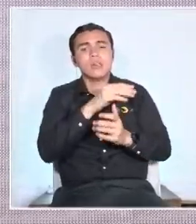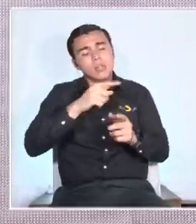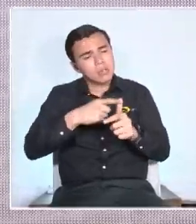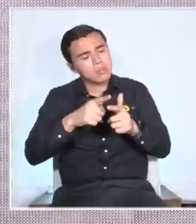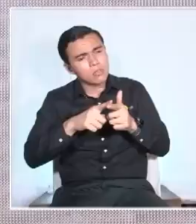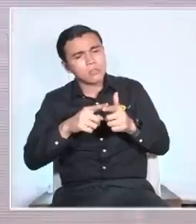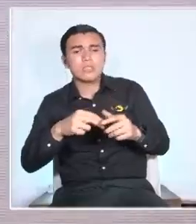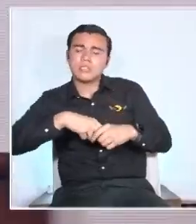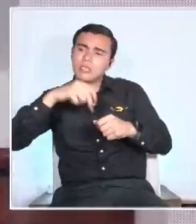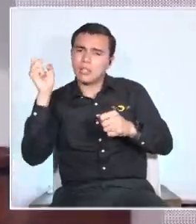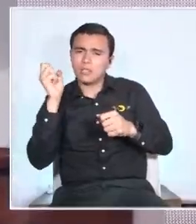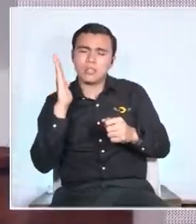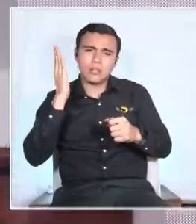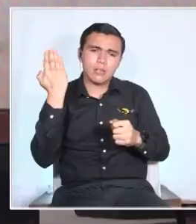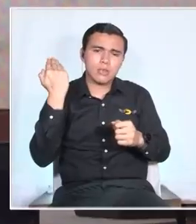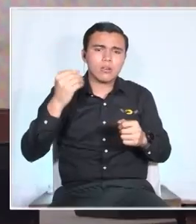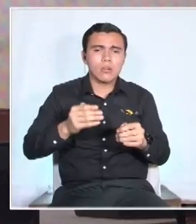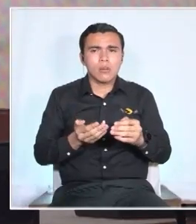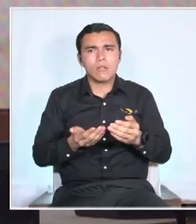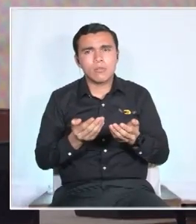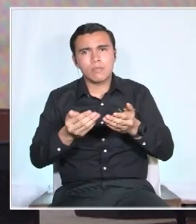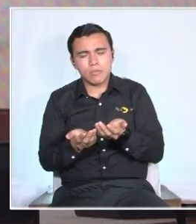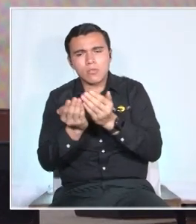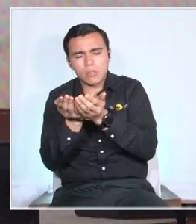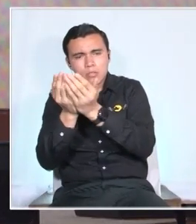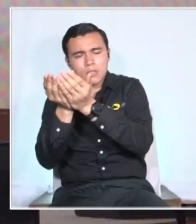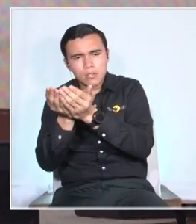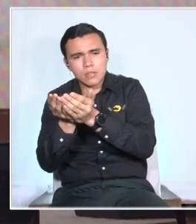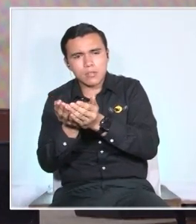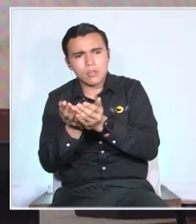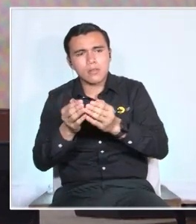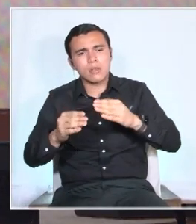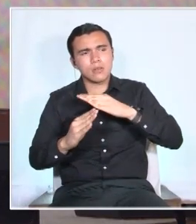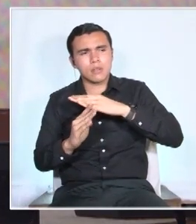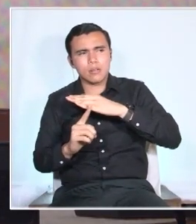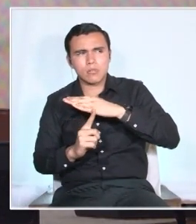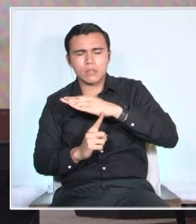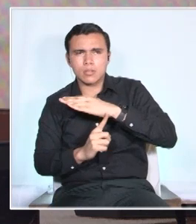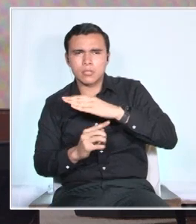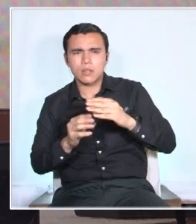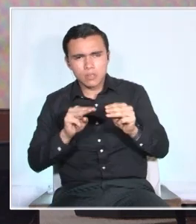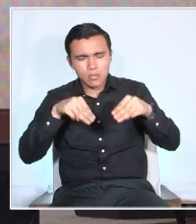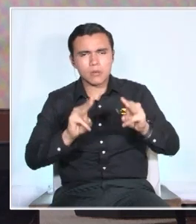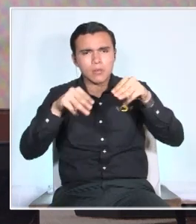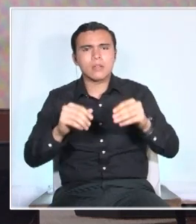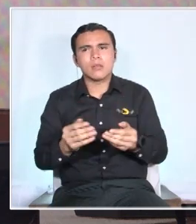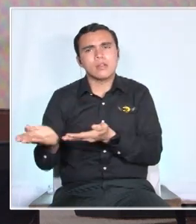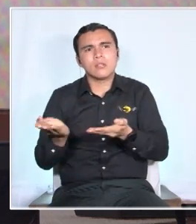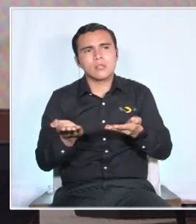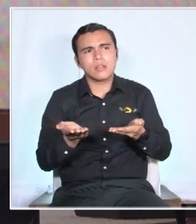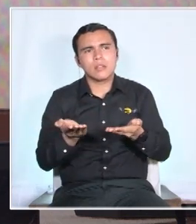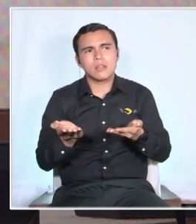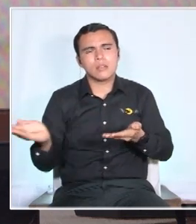entonces salieron flotando a la orilla del agua, del mar, y llegaron a una isla que se llamaba